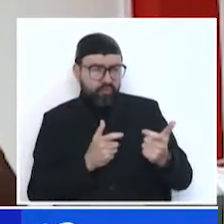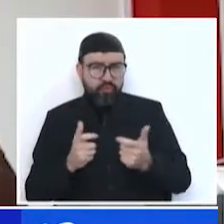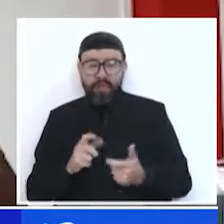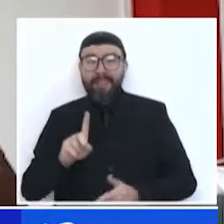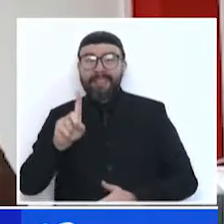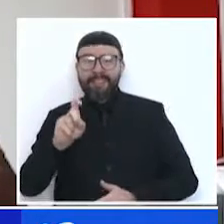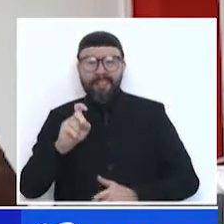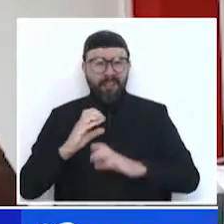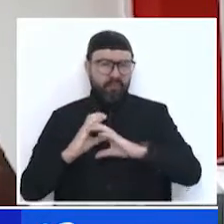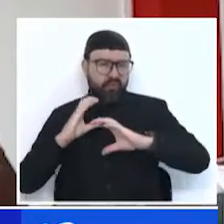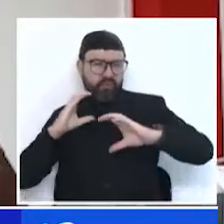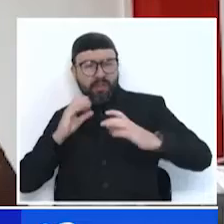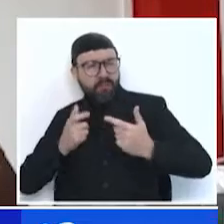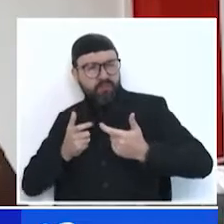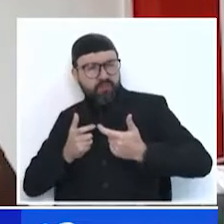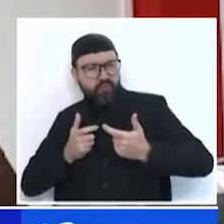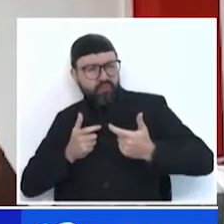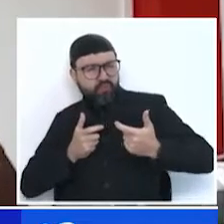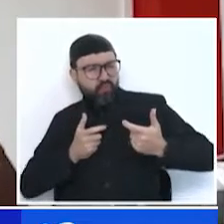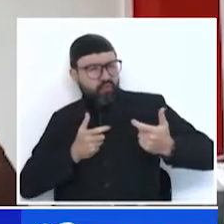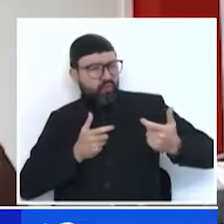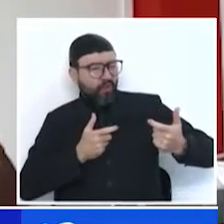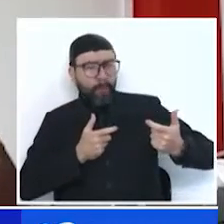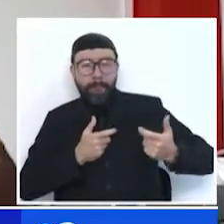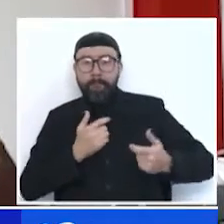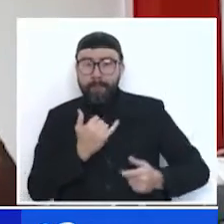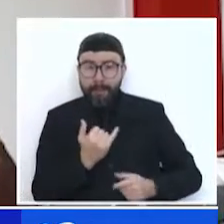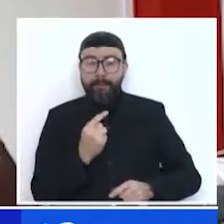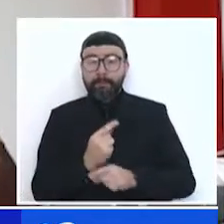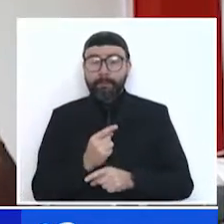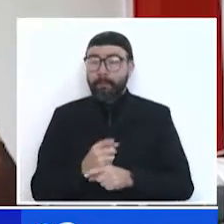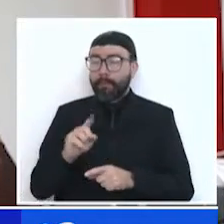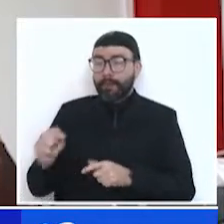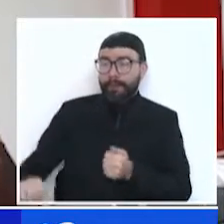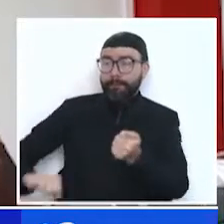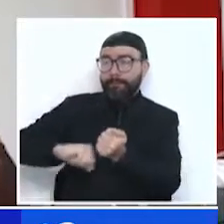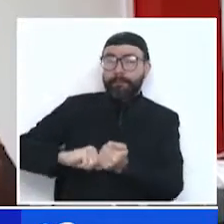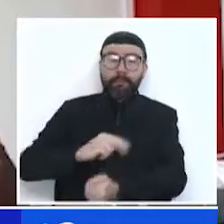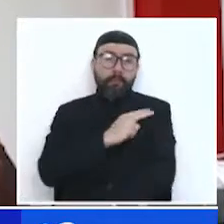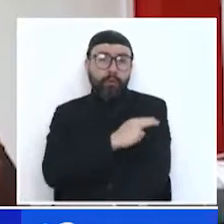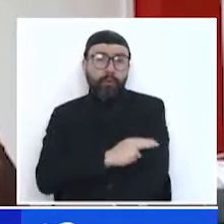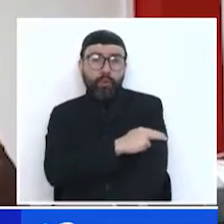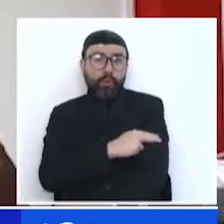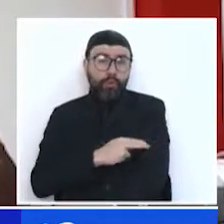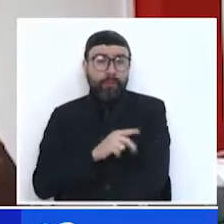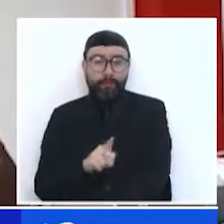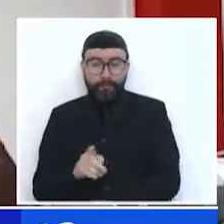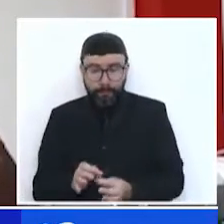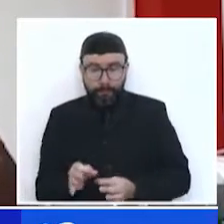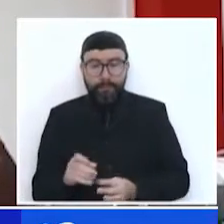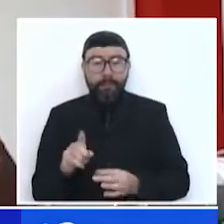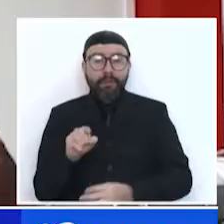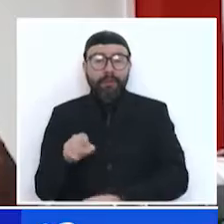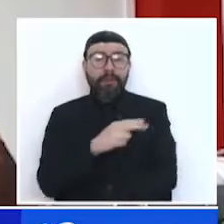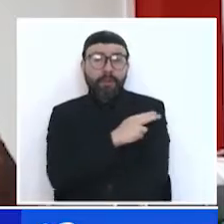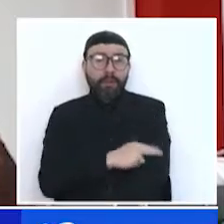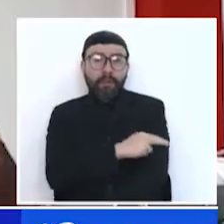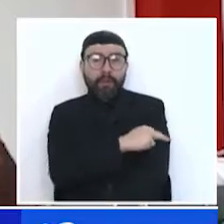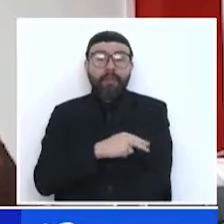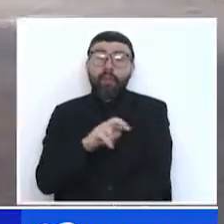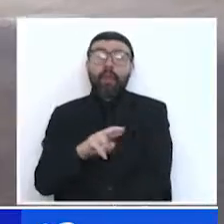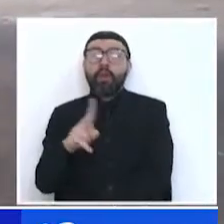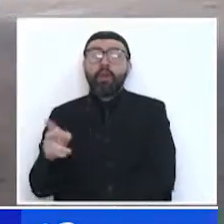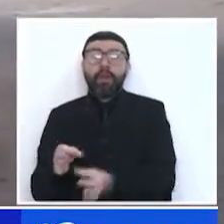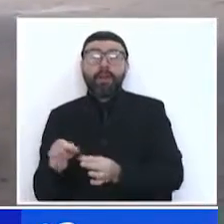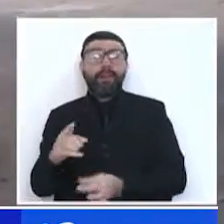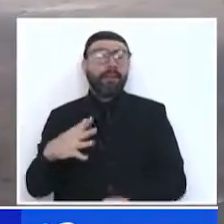máquinas extintoras para su totalidad. También se contó con el apoyo de Cruz Roja y de ese sitio del municipio, y Cruz Roja y también de